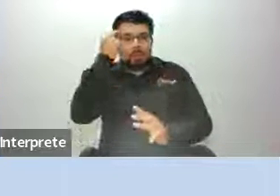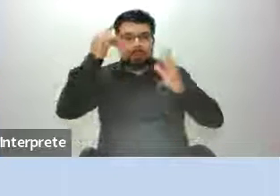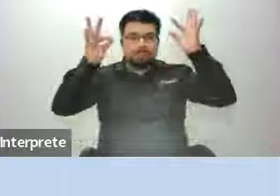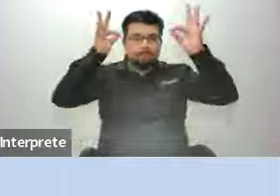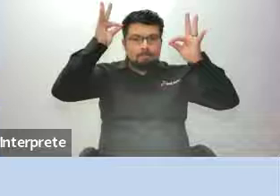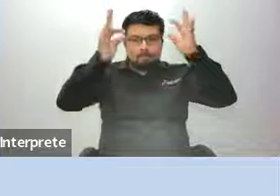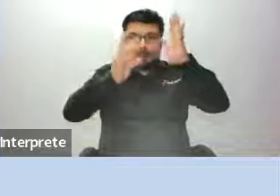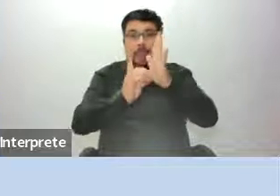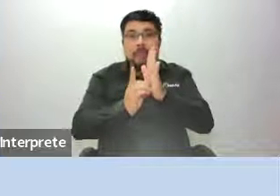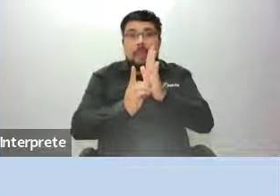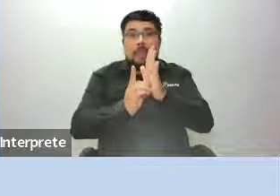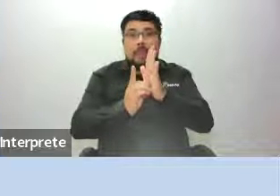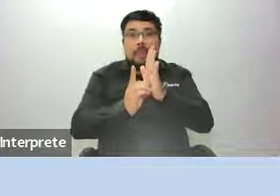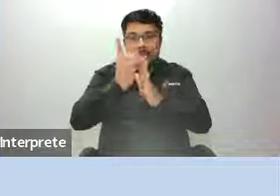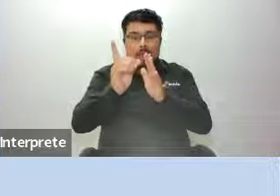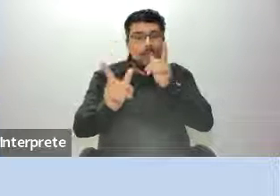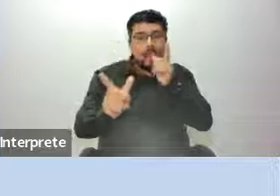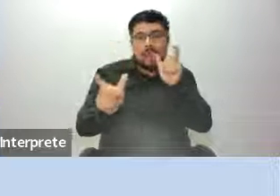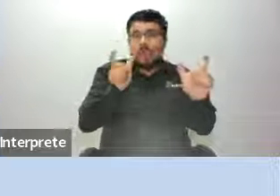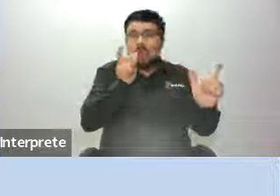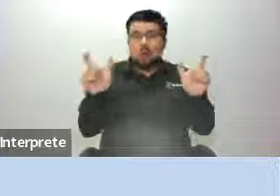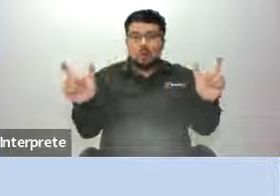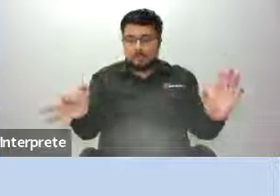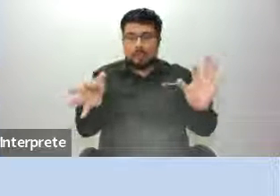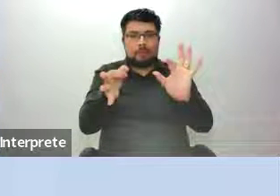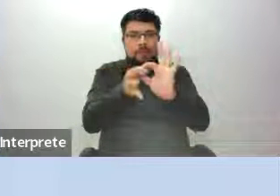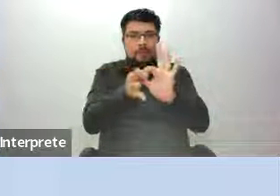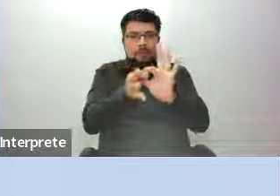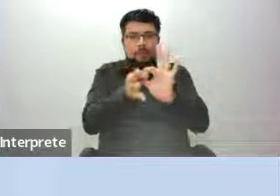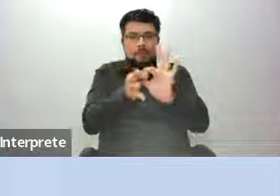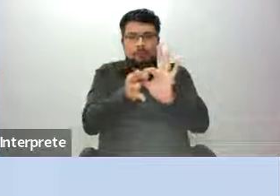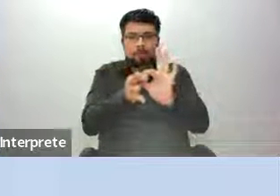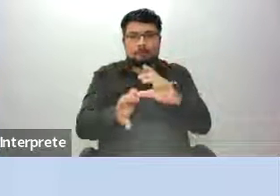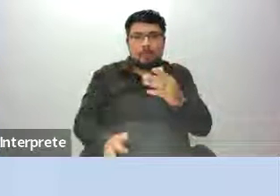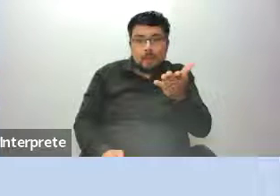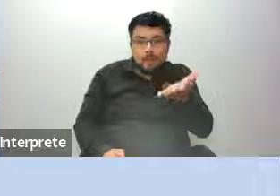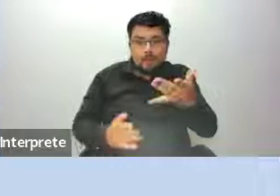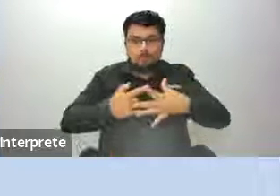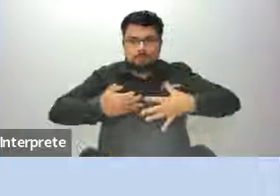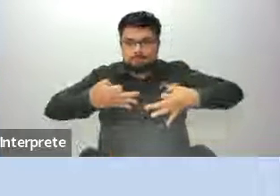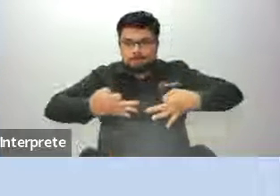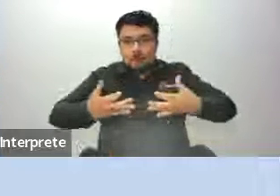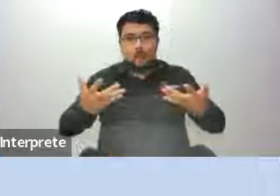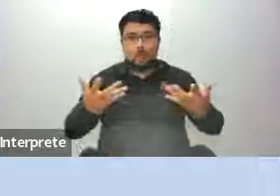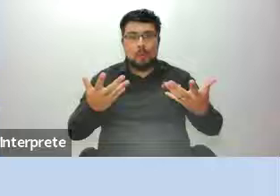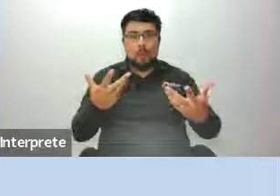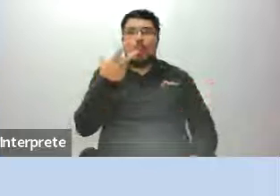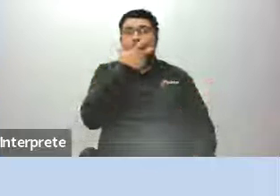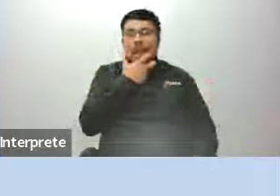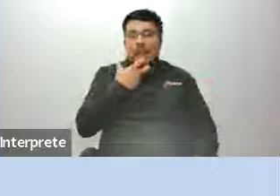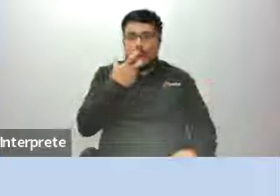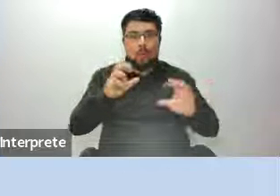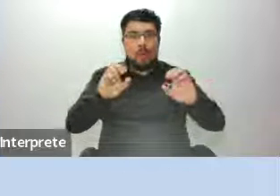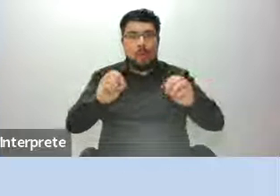entre conceptos, se plasma o se hace concreto a través de una lengua, ¿cierto? Y existen